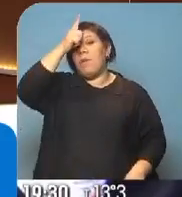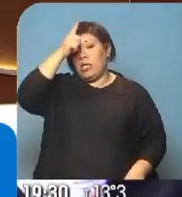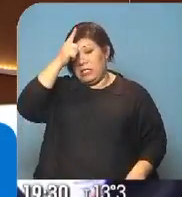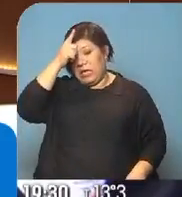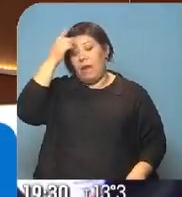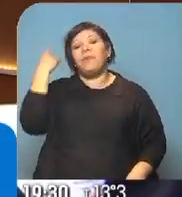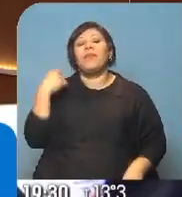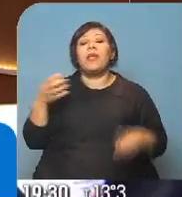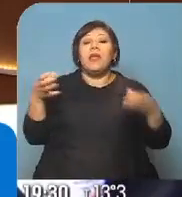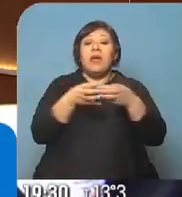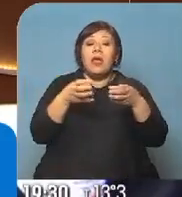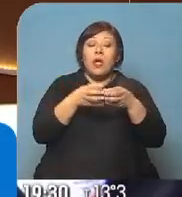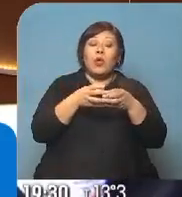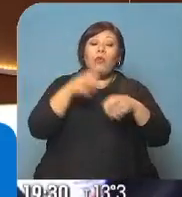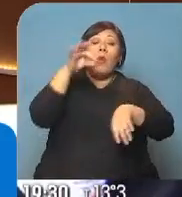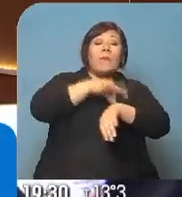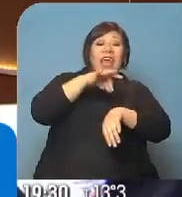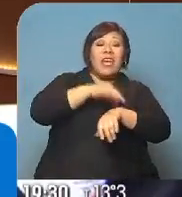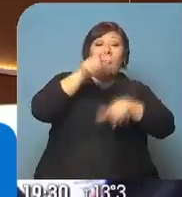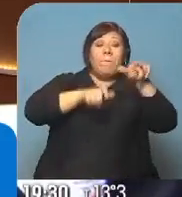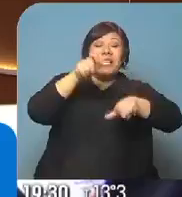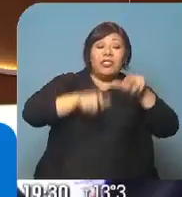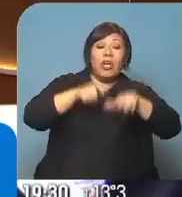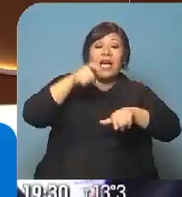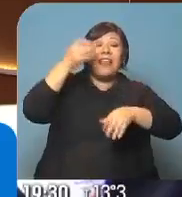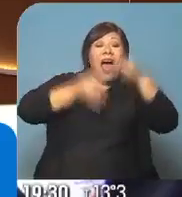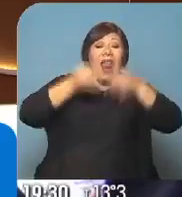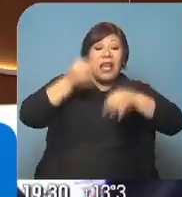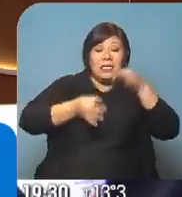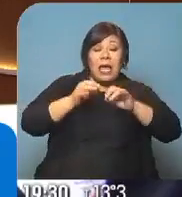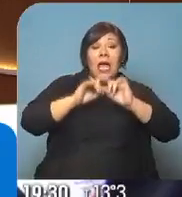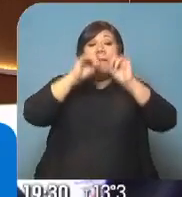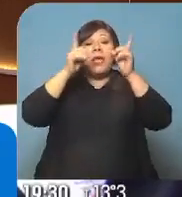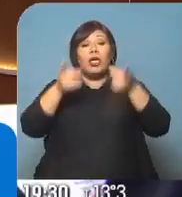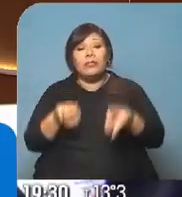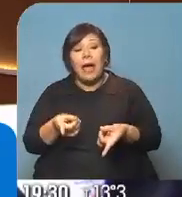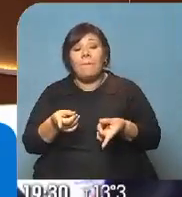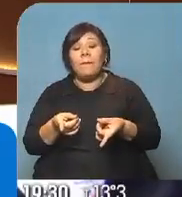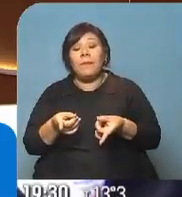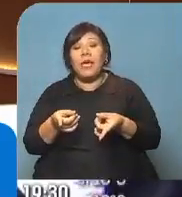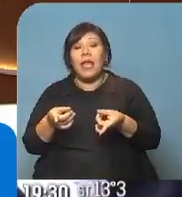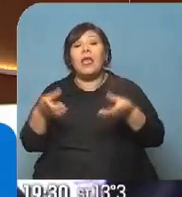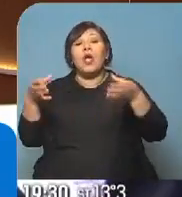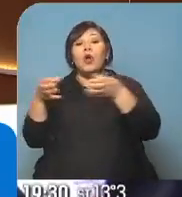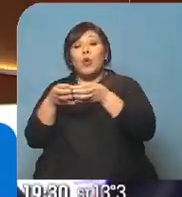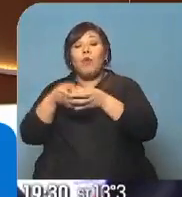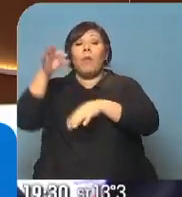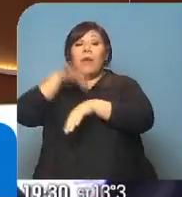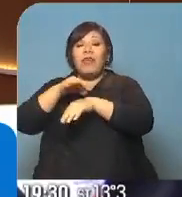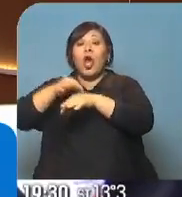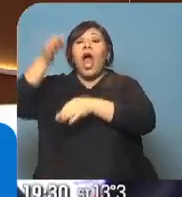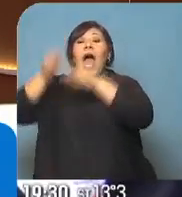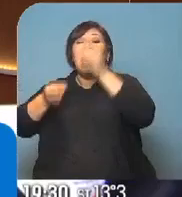pericia médica, que como digo es mucho más compleja, es una junta, pero otra parte es la pericia médica en relación a lo que consta en el expediente y en este